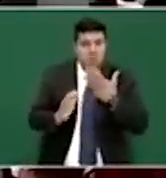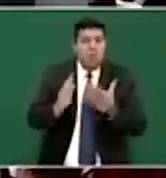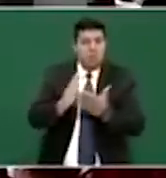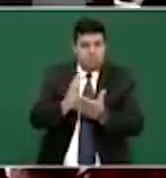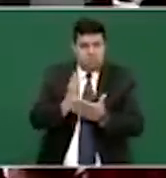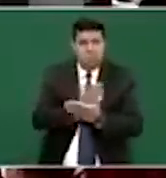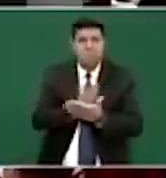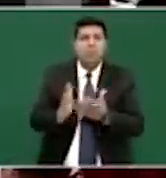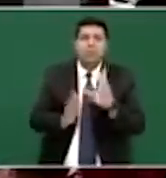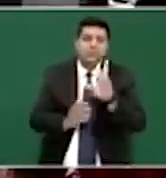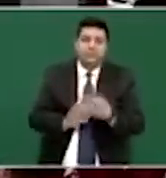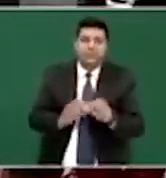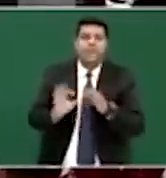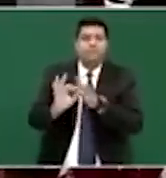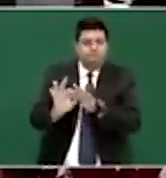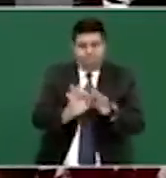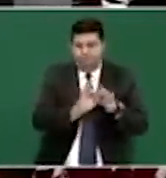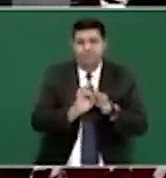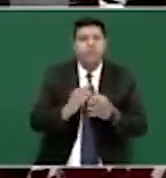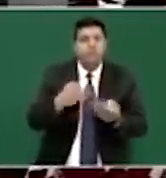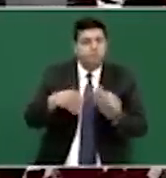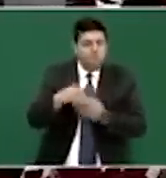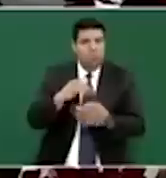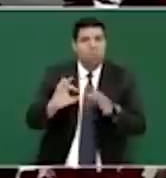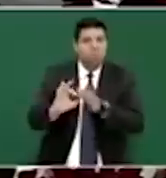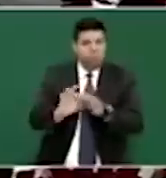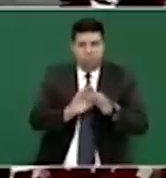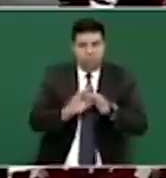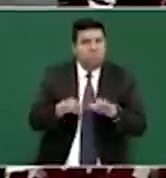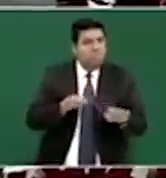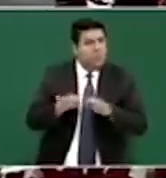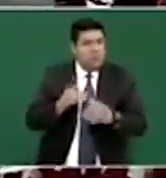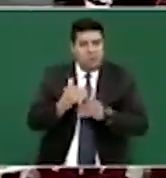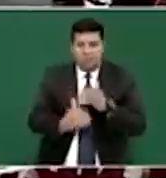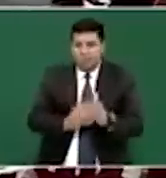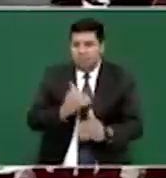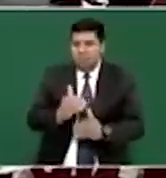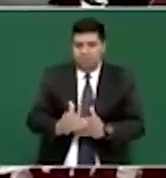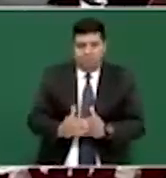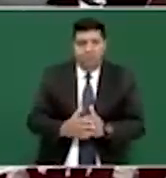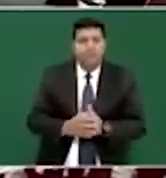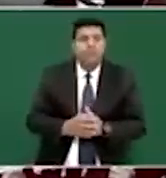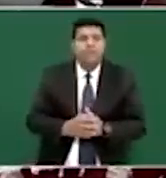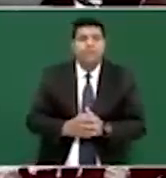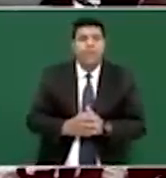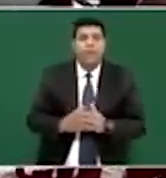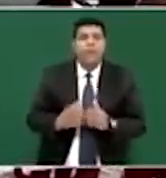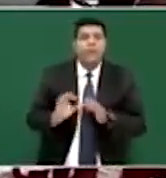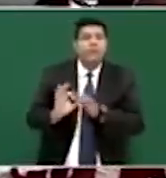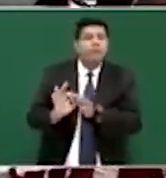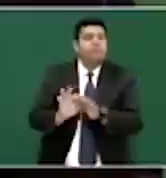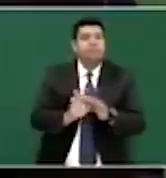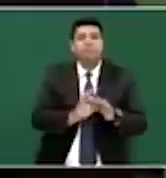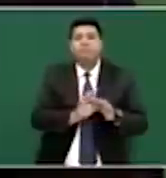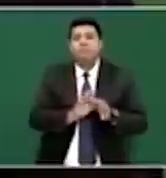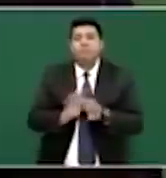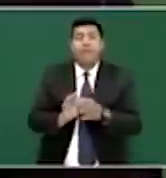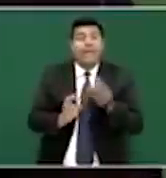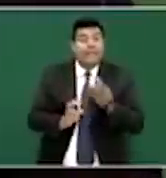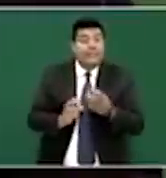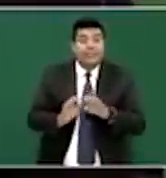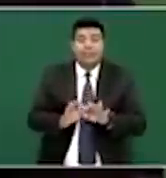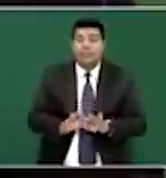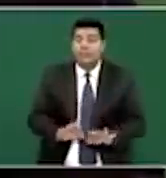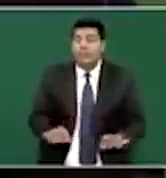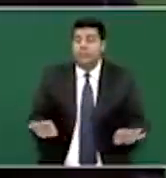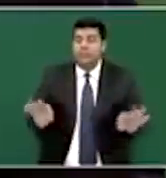estatales. Estamos trabajando de manera conjunta. Eso es muy